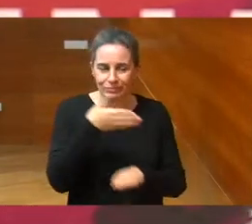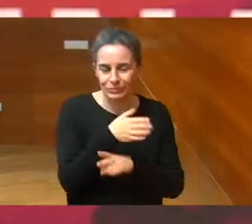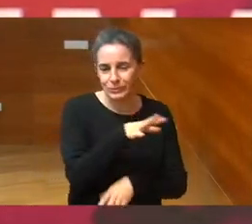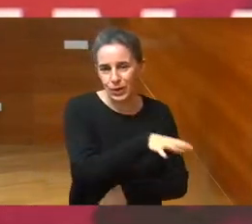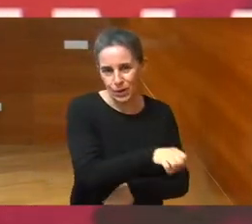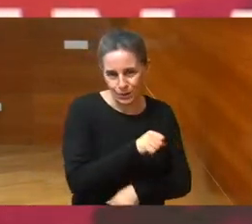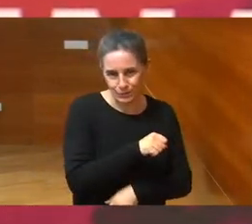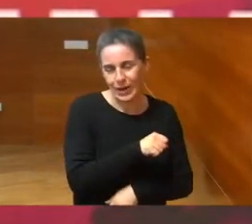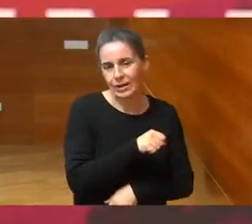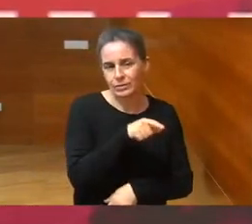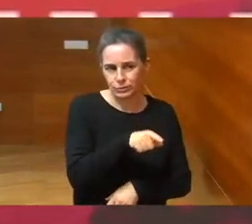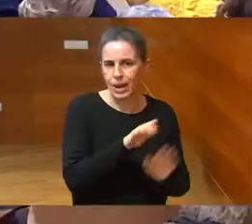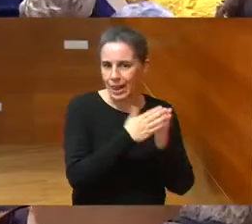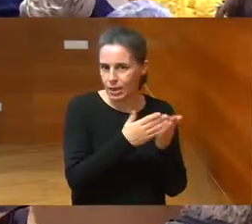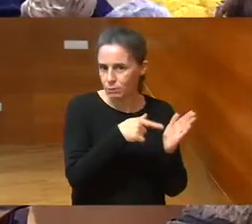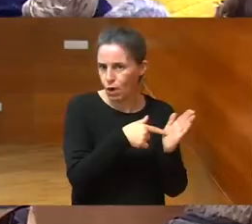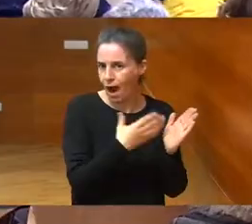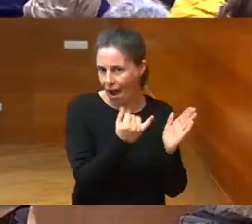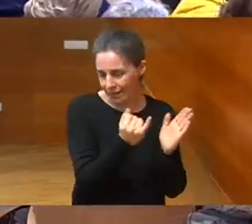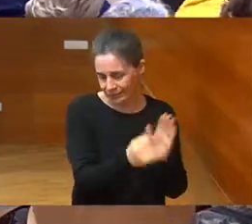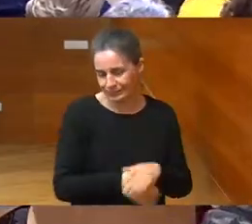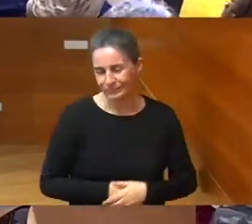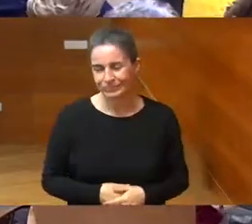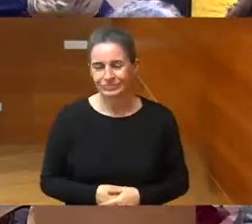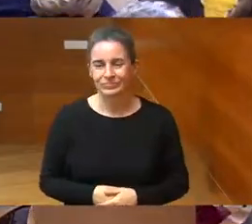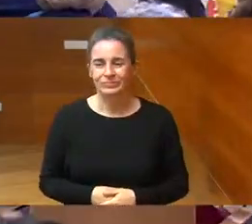un libro que está disponible